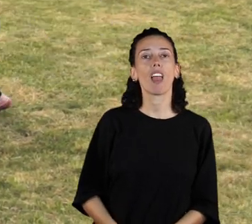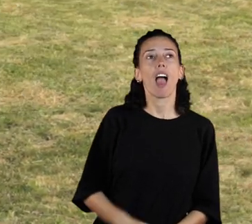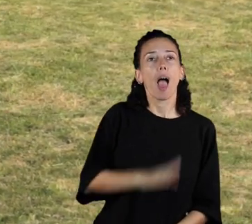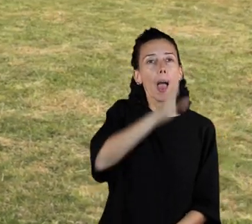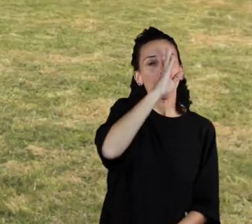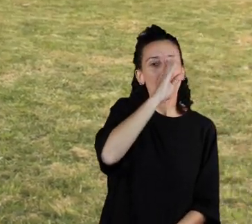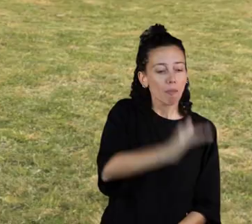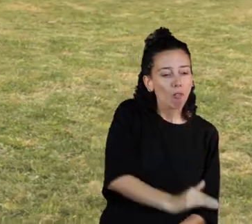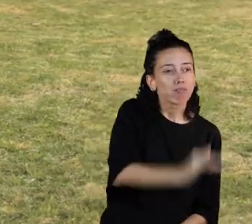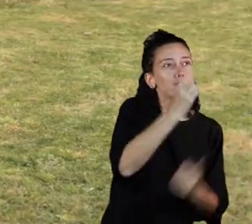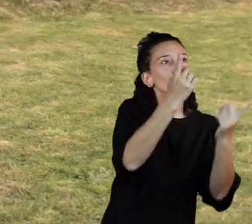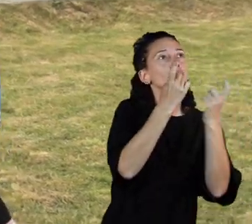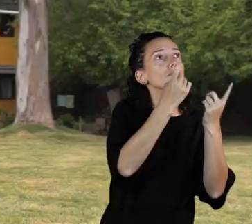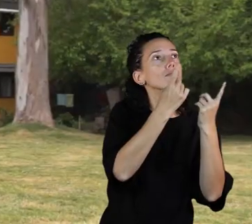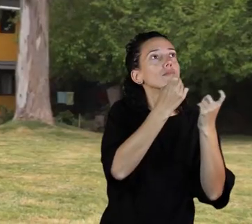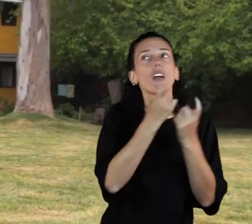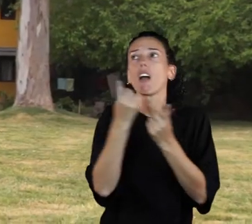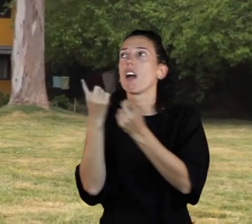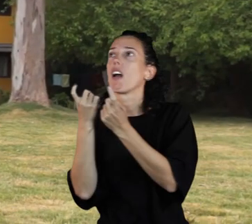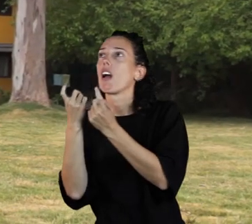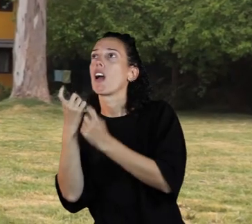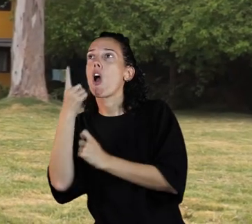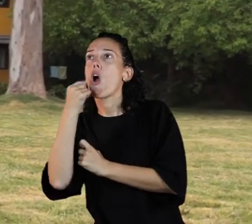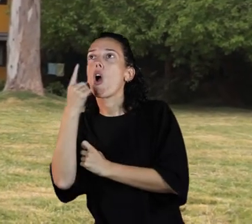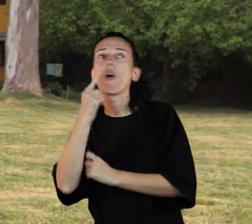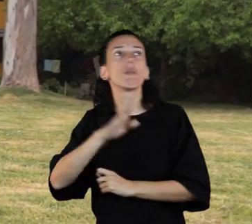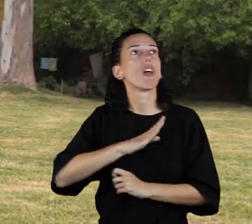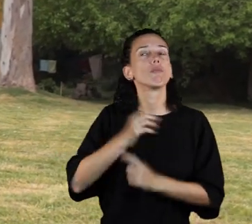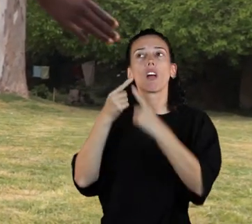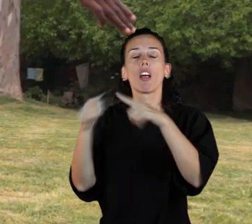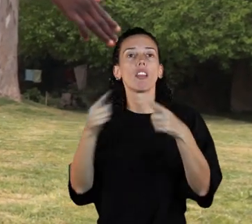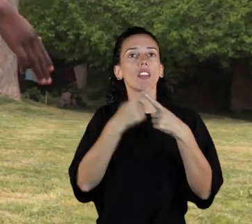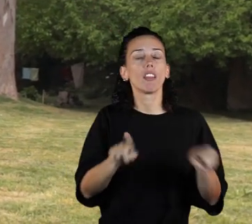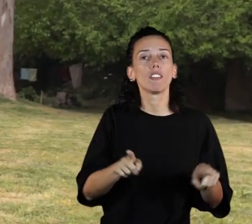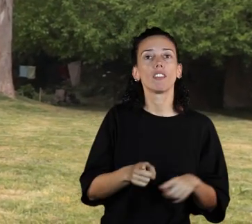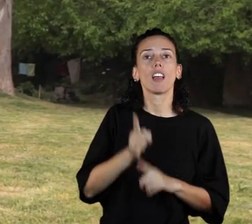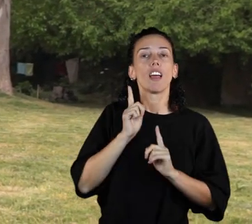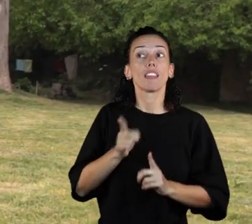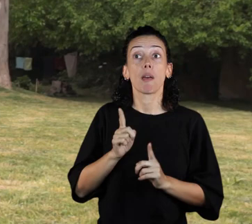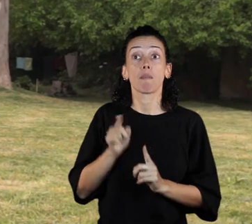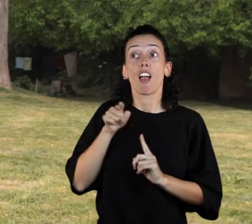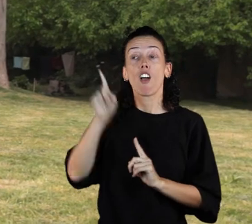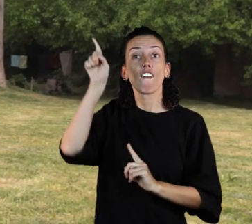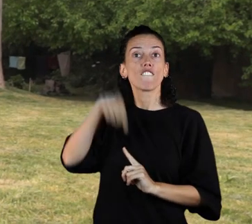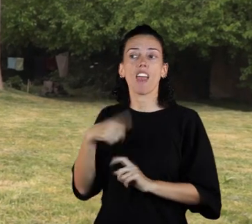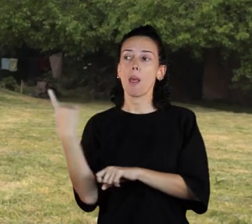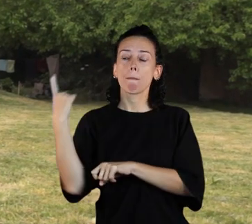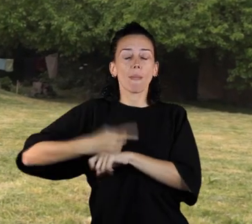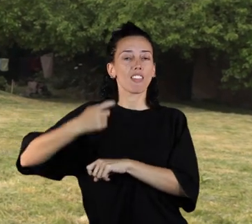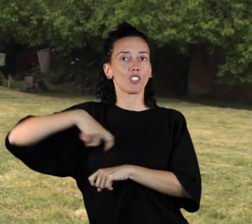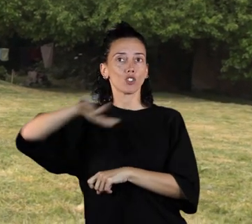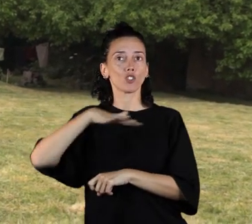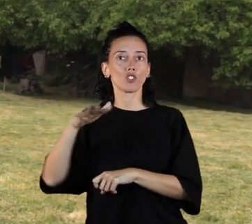que actuar, pensar, por ser mujer y por ser varón, también aprendemos que esa construcción se